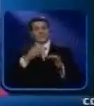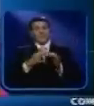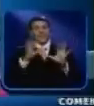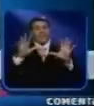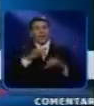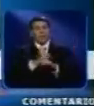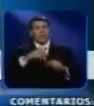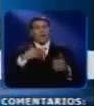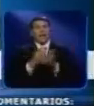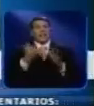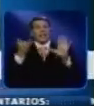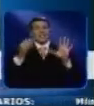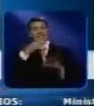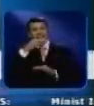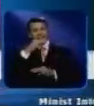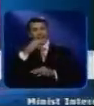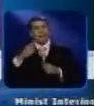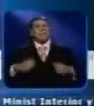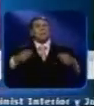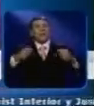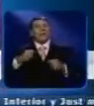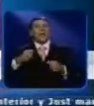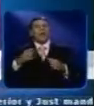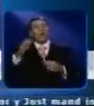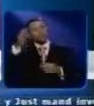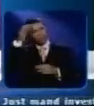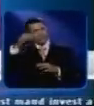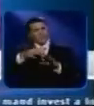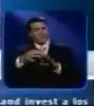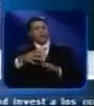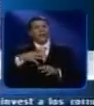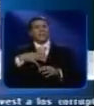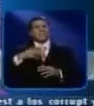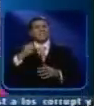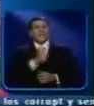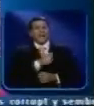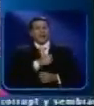10 de la mañana a 6 de la tarde en el mercado municipal de Chacao.